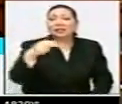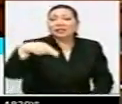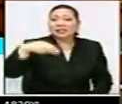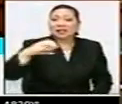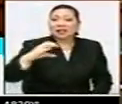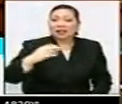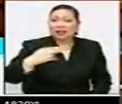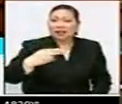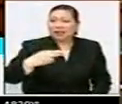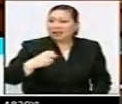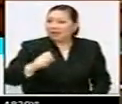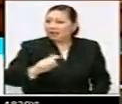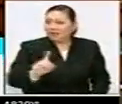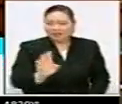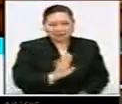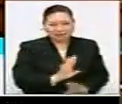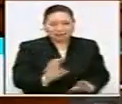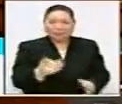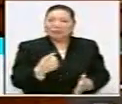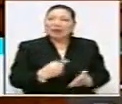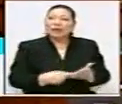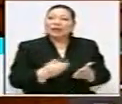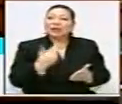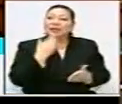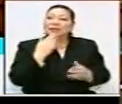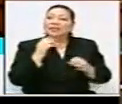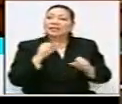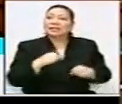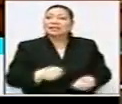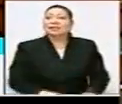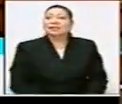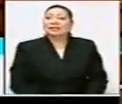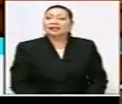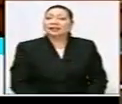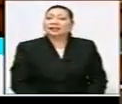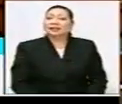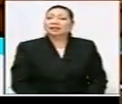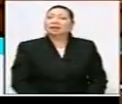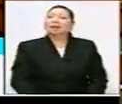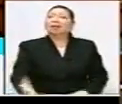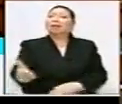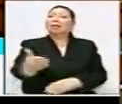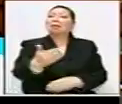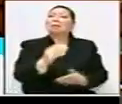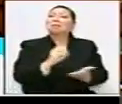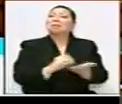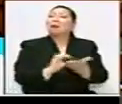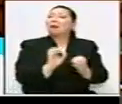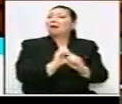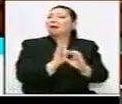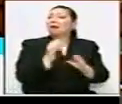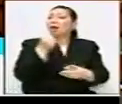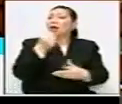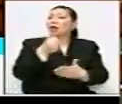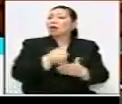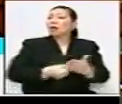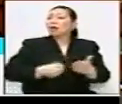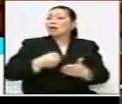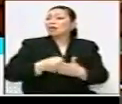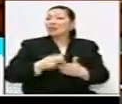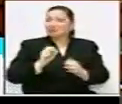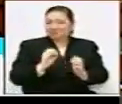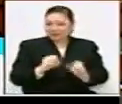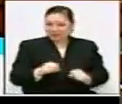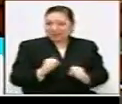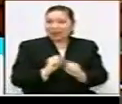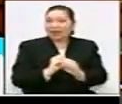Y nosotros no queremos ver nada de eso. Para quienes sí levantamos la bandera de la transparencia y la lucha contra la corrupción,